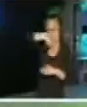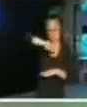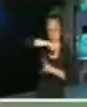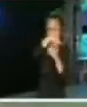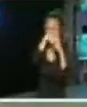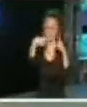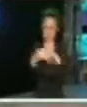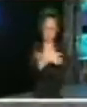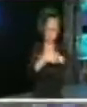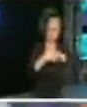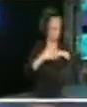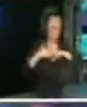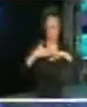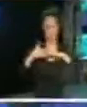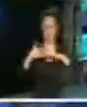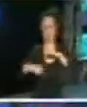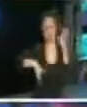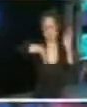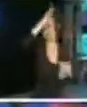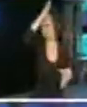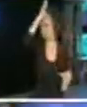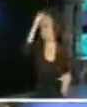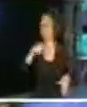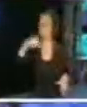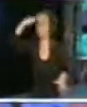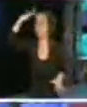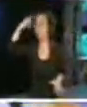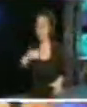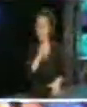Desilusiones de cantarles siempre lo mismo.